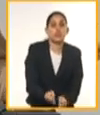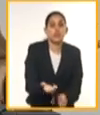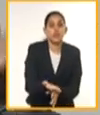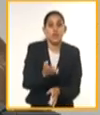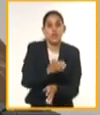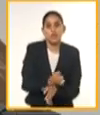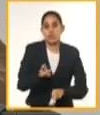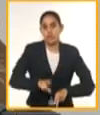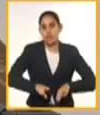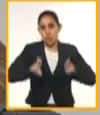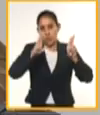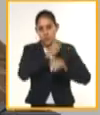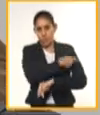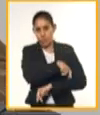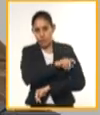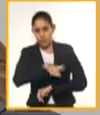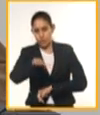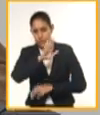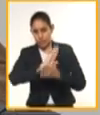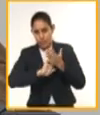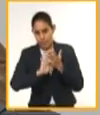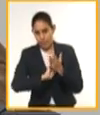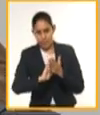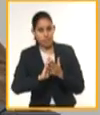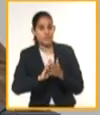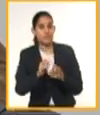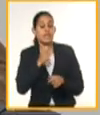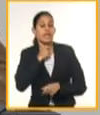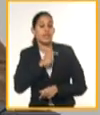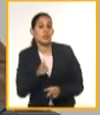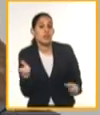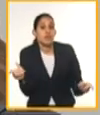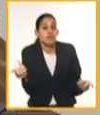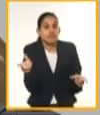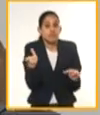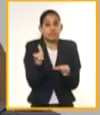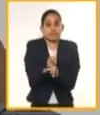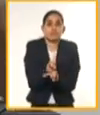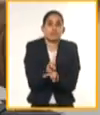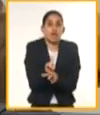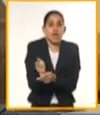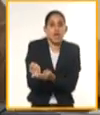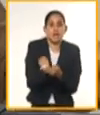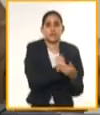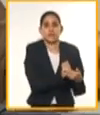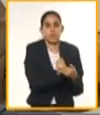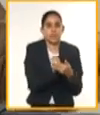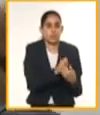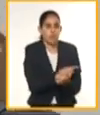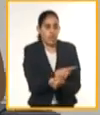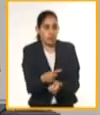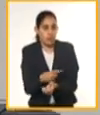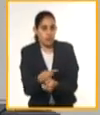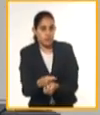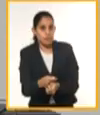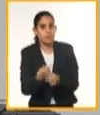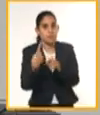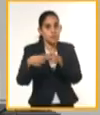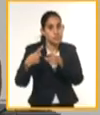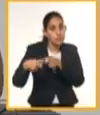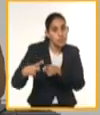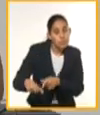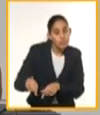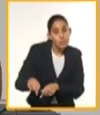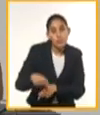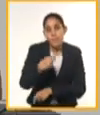de acuerdo, de reducir toda la ayuda, o sea, reducir las ayudas al exterior, pero también